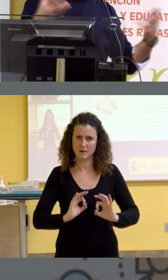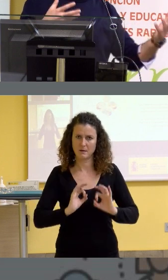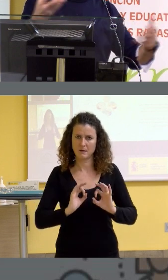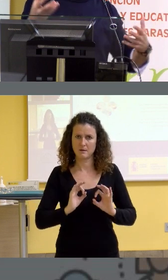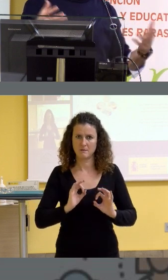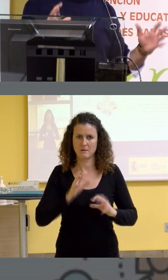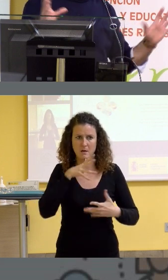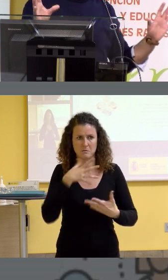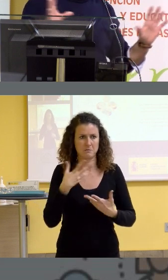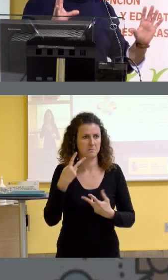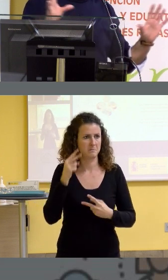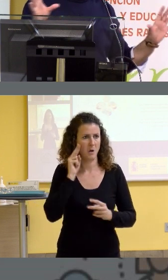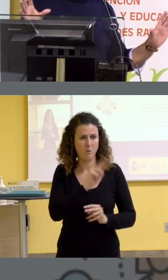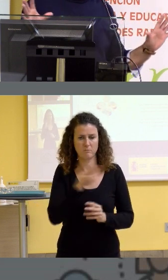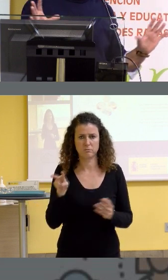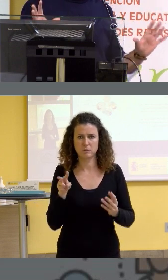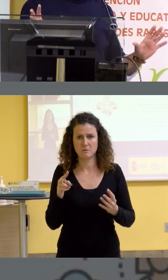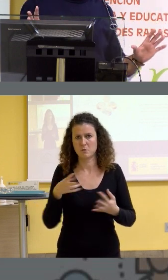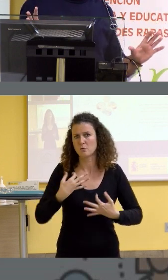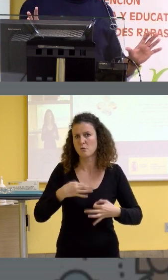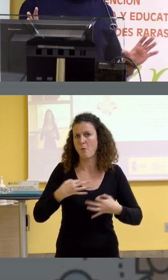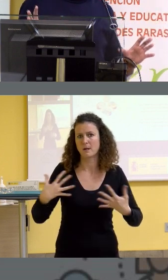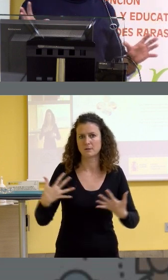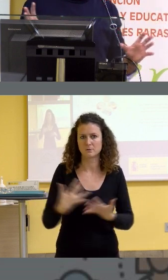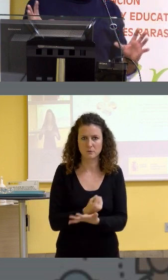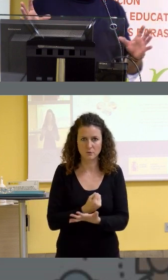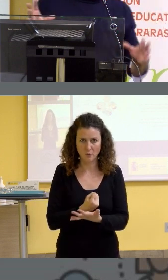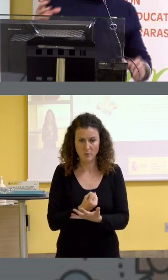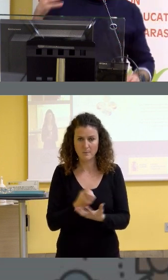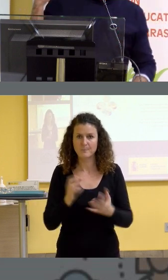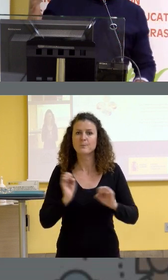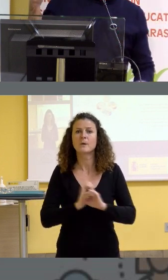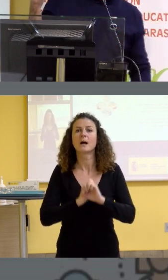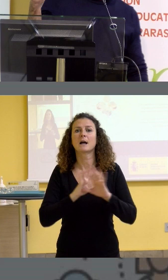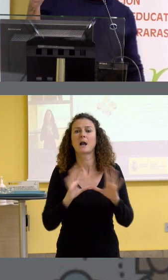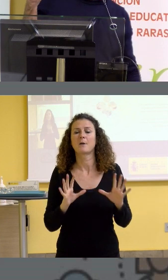aquí viendo más o menos, que nos parece como muy normal todo. Entonces, claro,